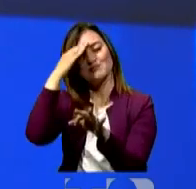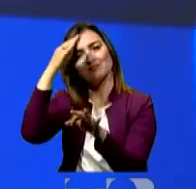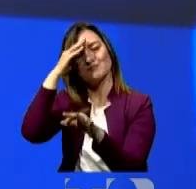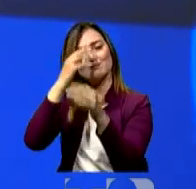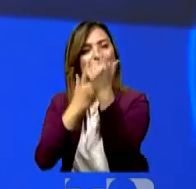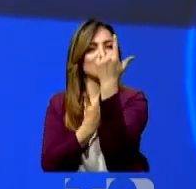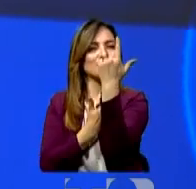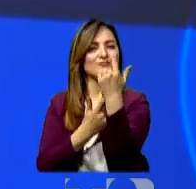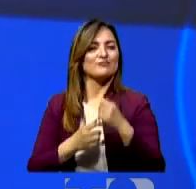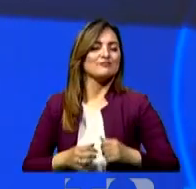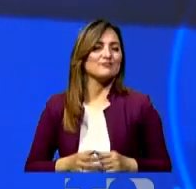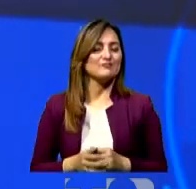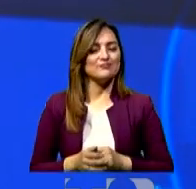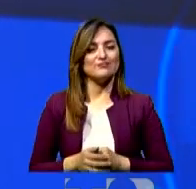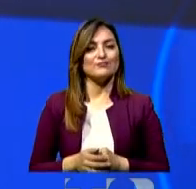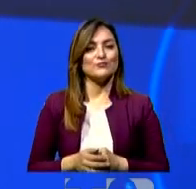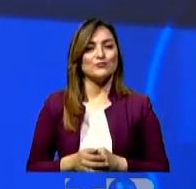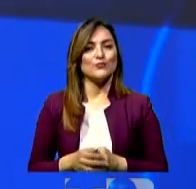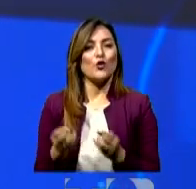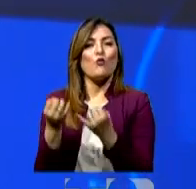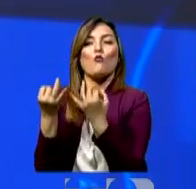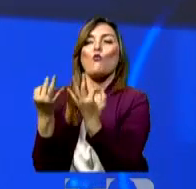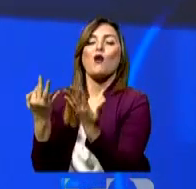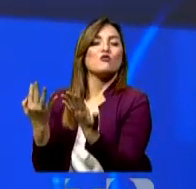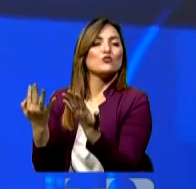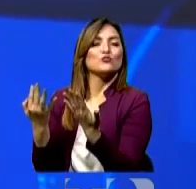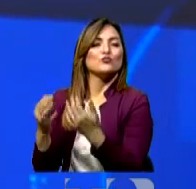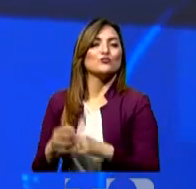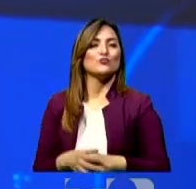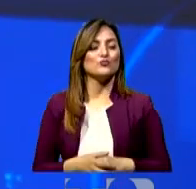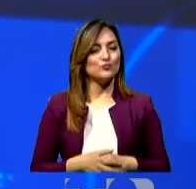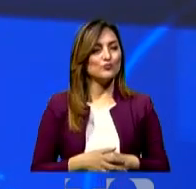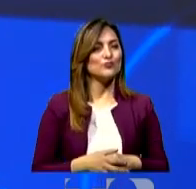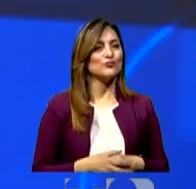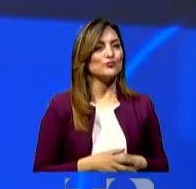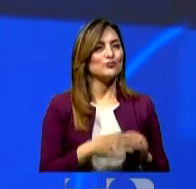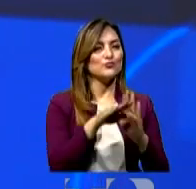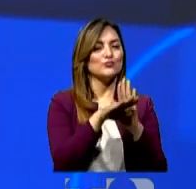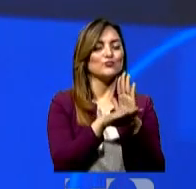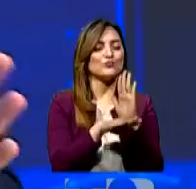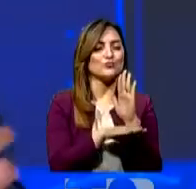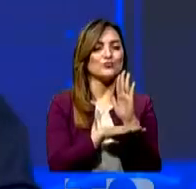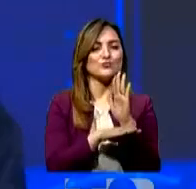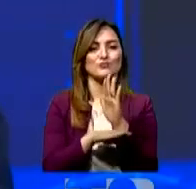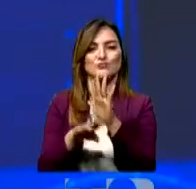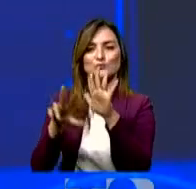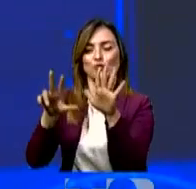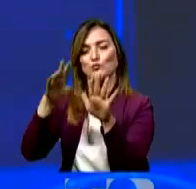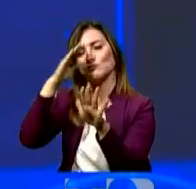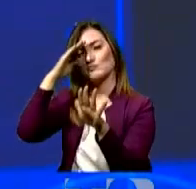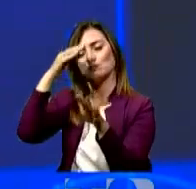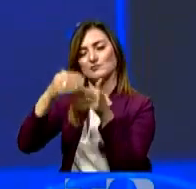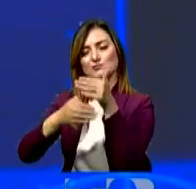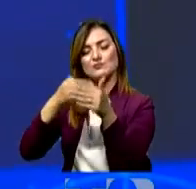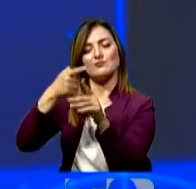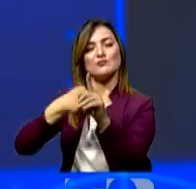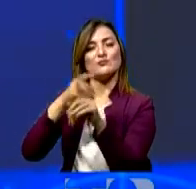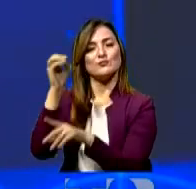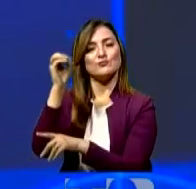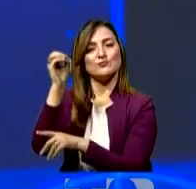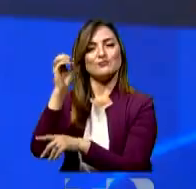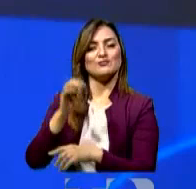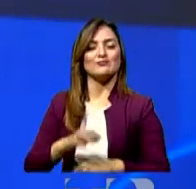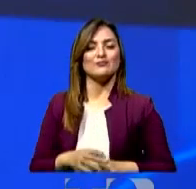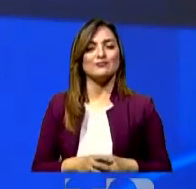armadas podría incluirse cuántas son bueno todos aquellos no tengo un listado en este momento vieron ocho policías procesados por los hechos de octubre por ejemplo